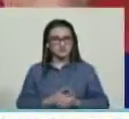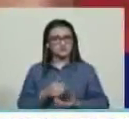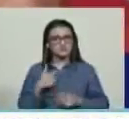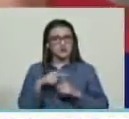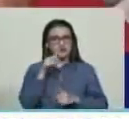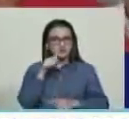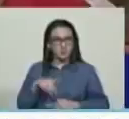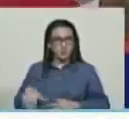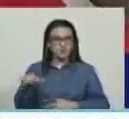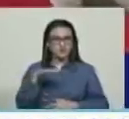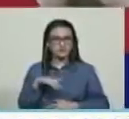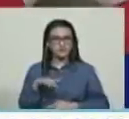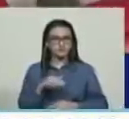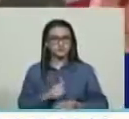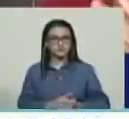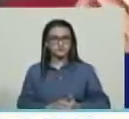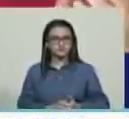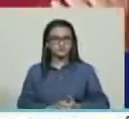pueblo.